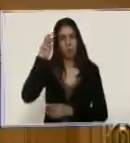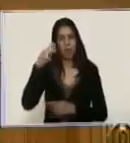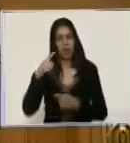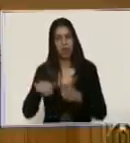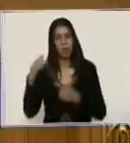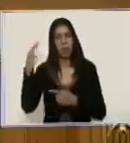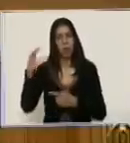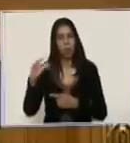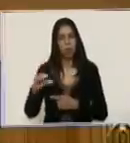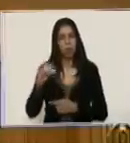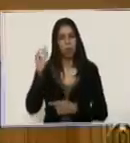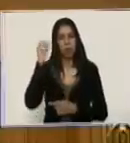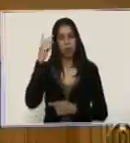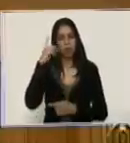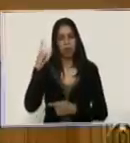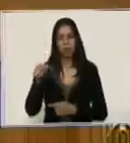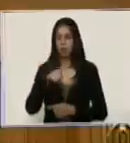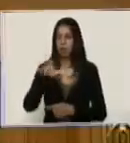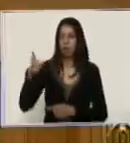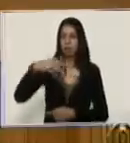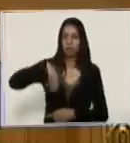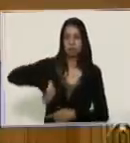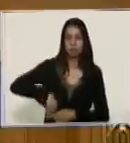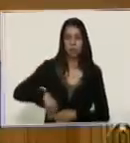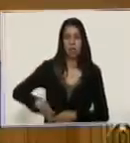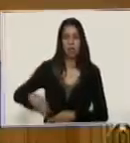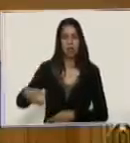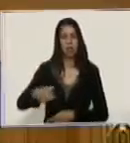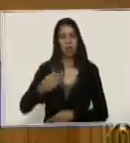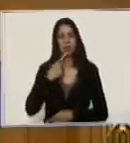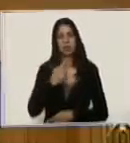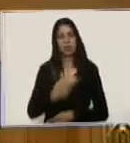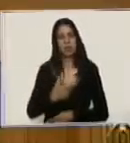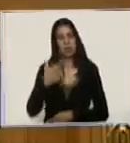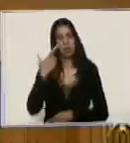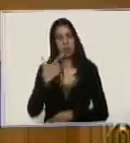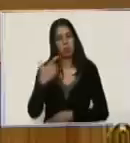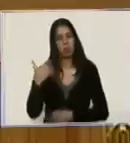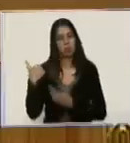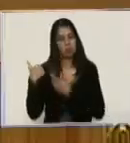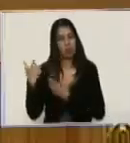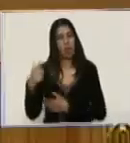ahí llenando su billetera. Y se los digo con responsabilidad.